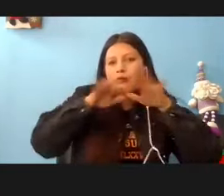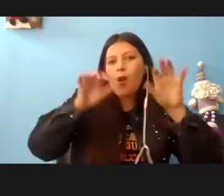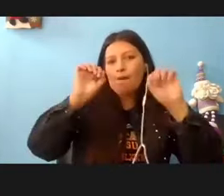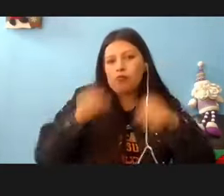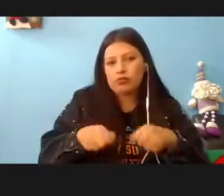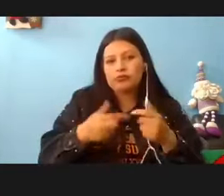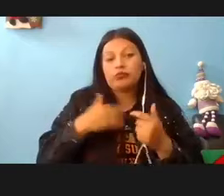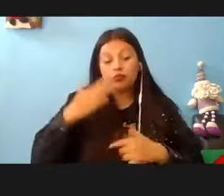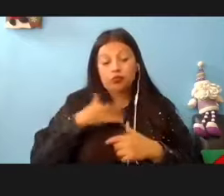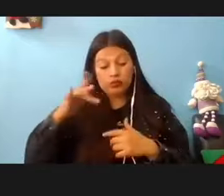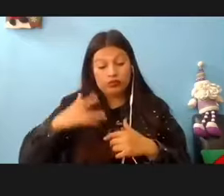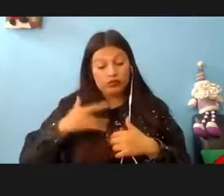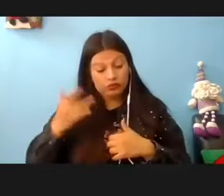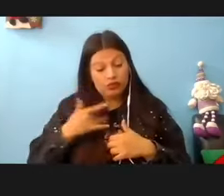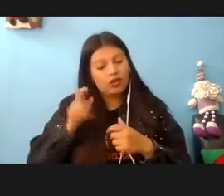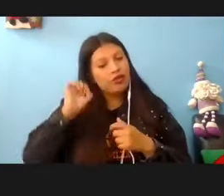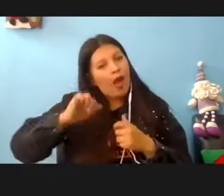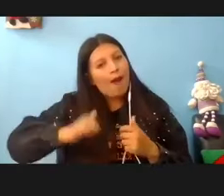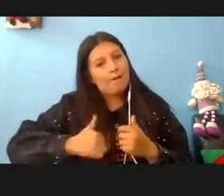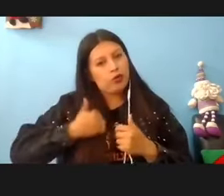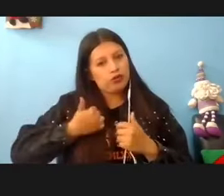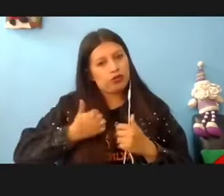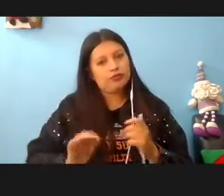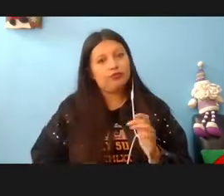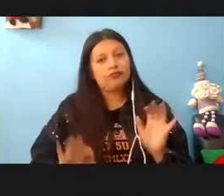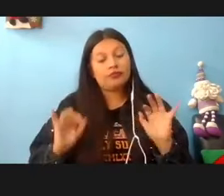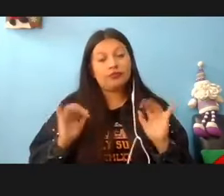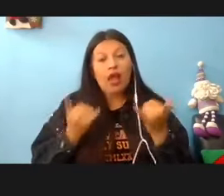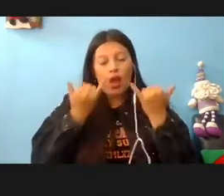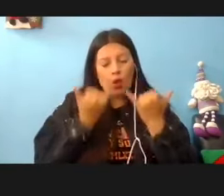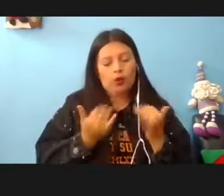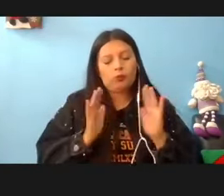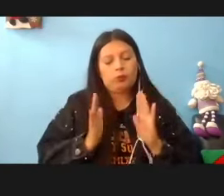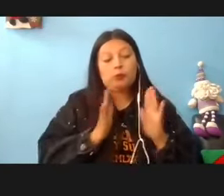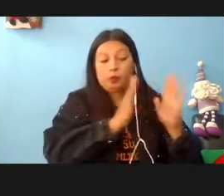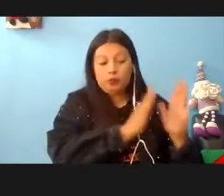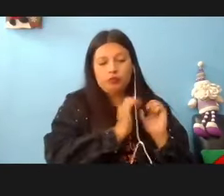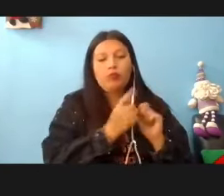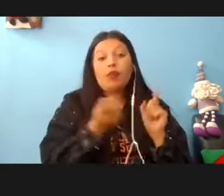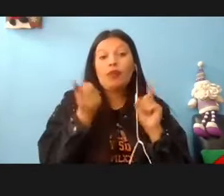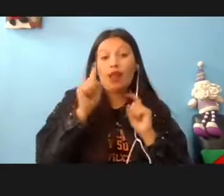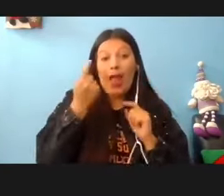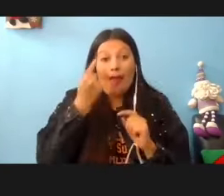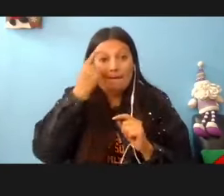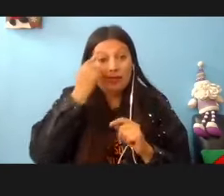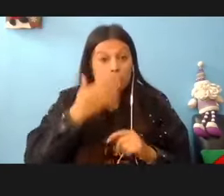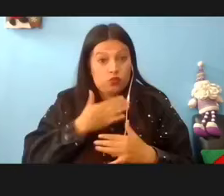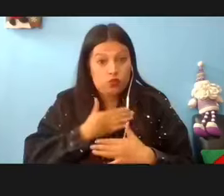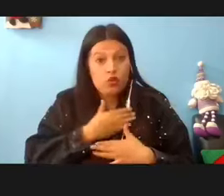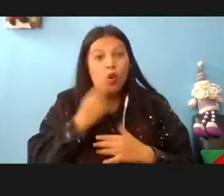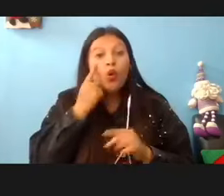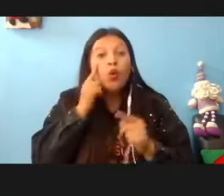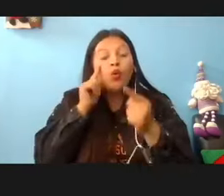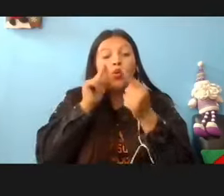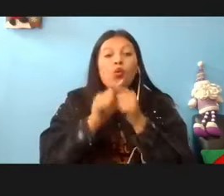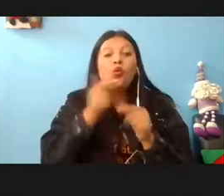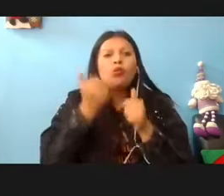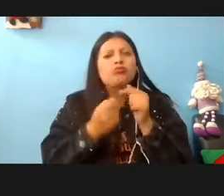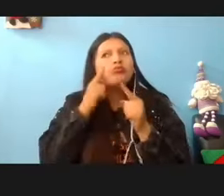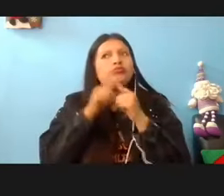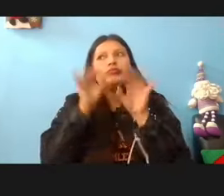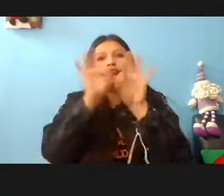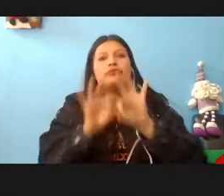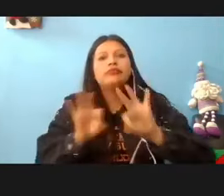que tenemos que aprovecharla. Ahora, pienso también que no solo es